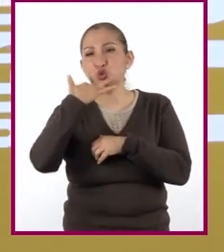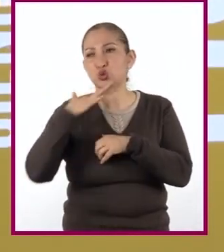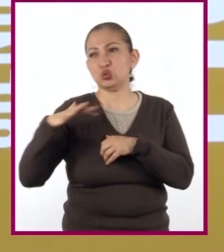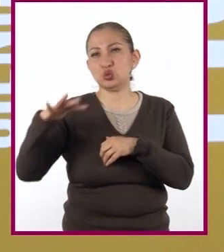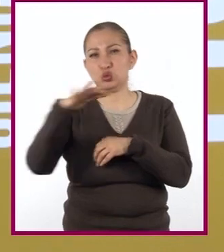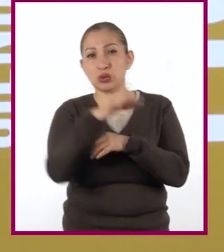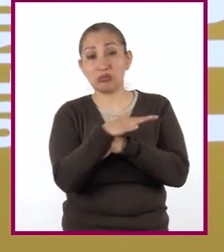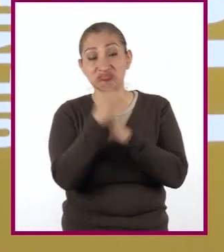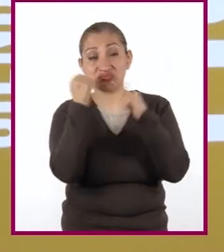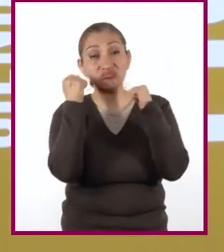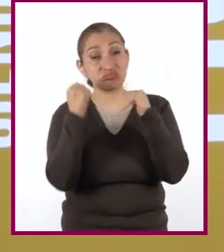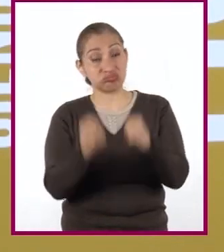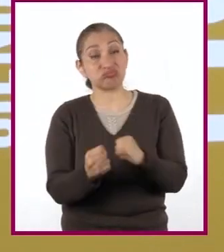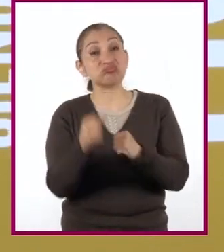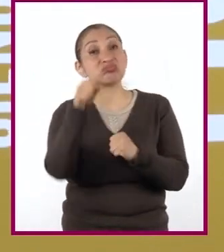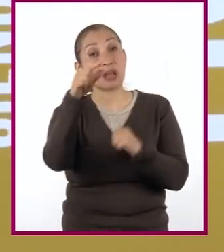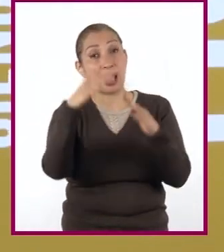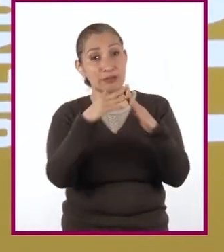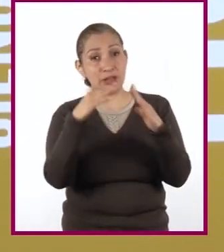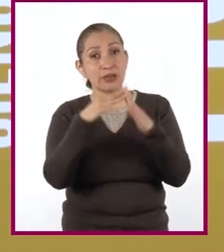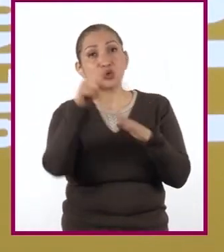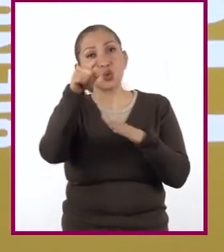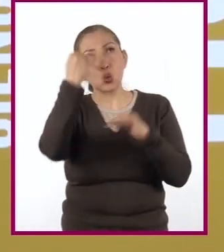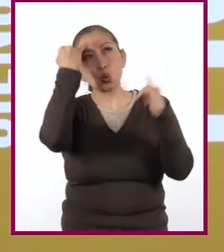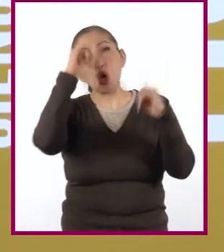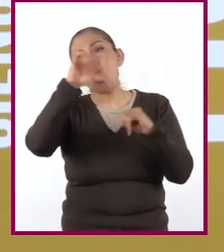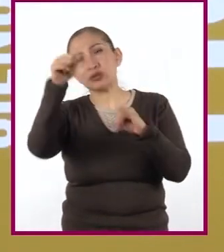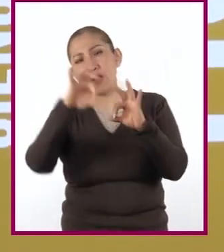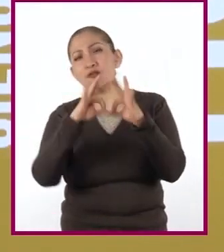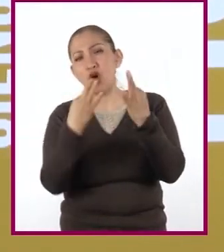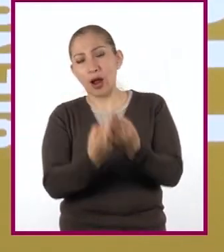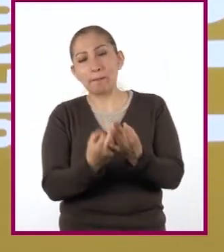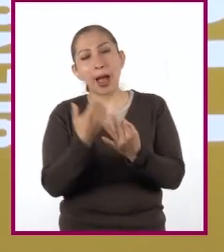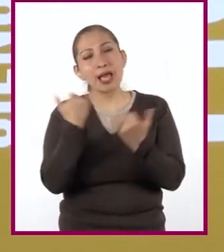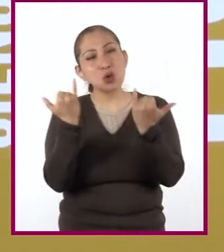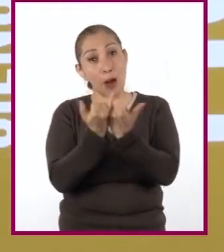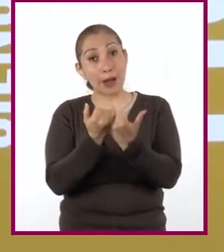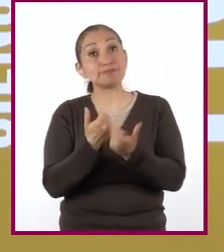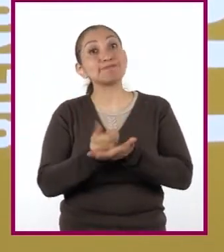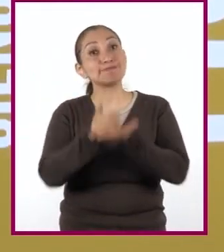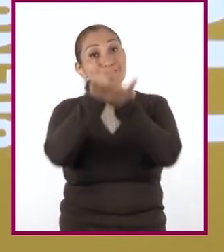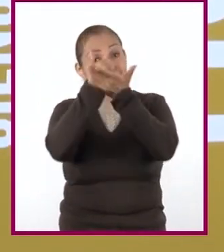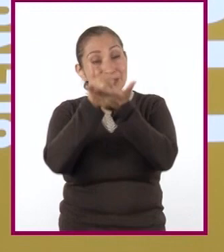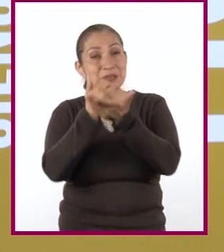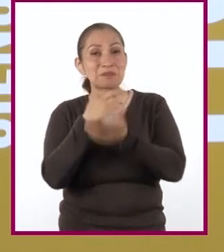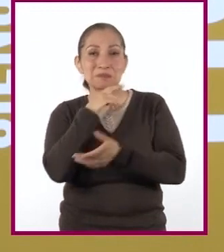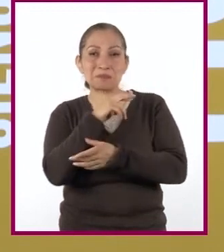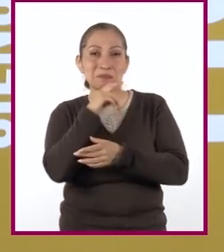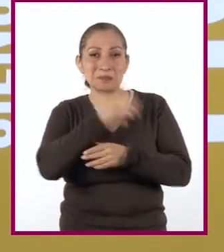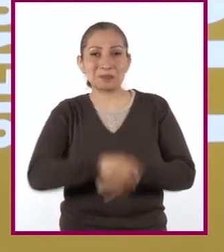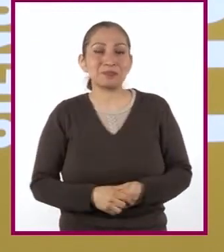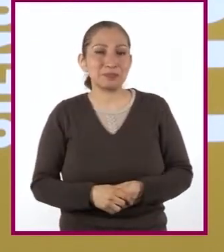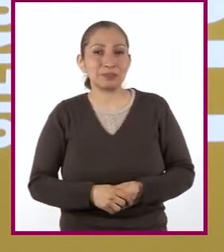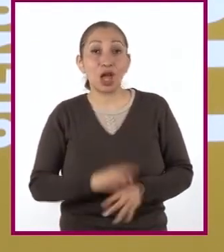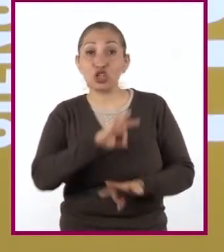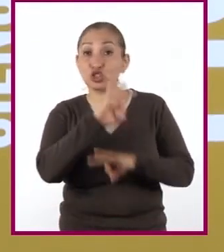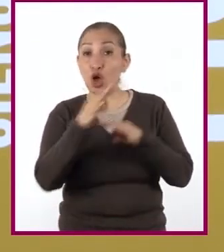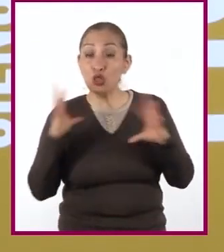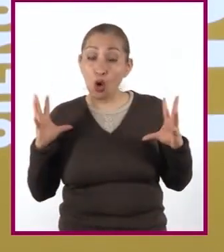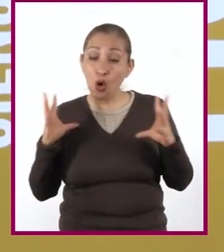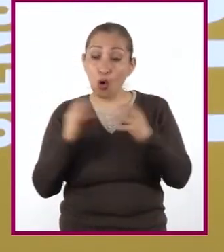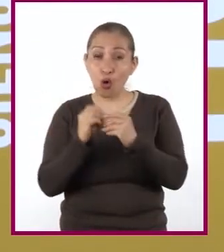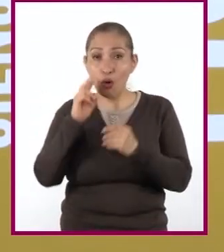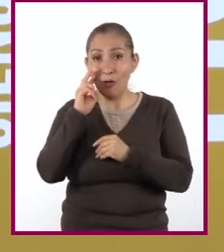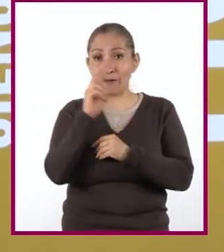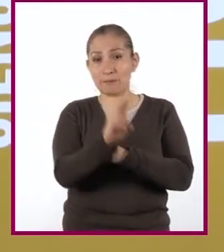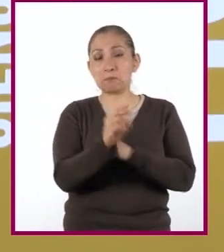contaminación. Estoy seguro que en casa encontrarán alternativas igual de útiles y prácticas. Con todo lo que revisamos